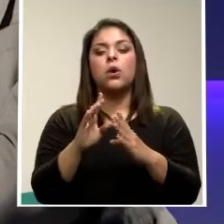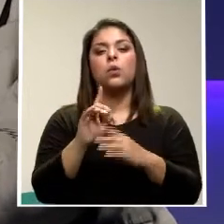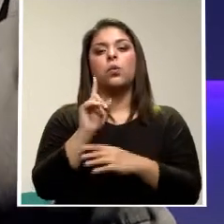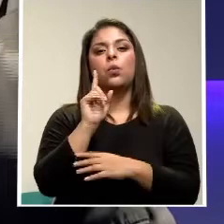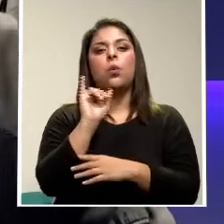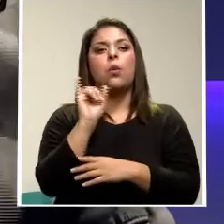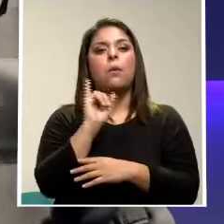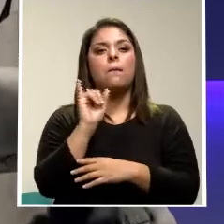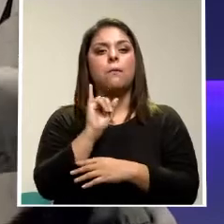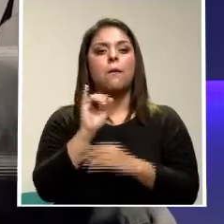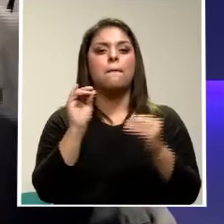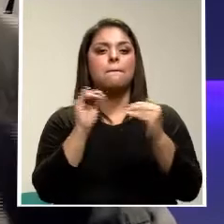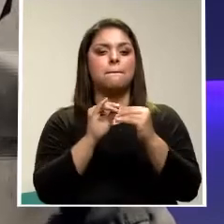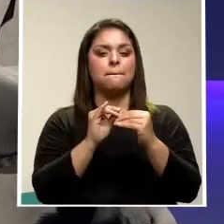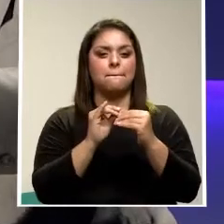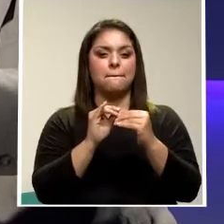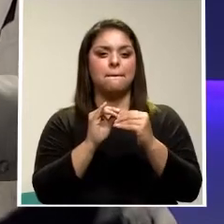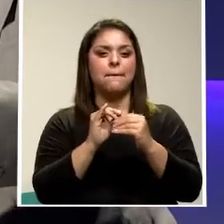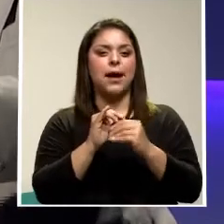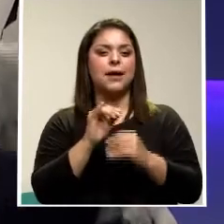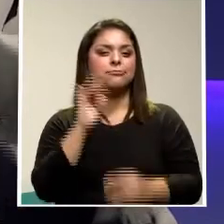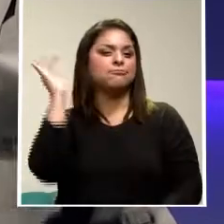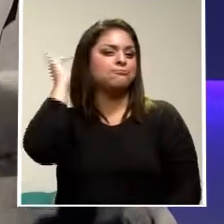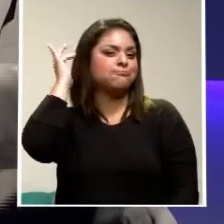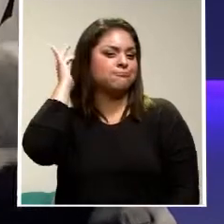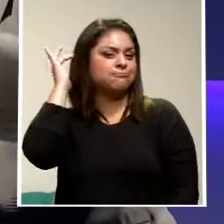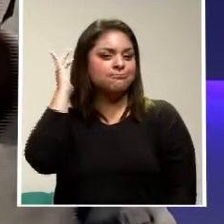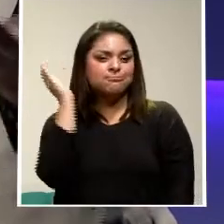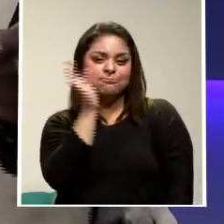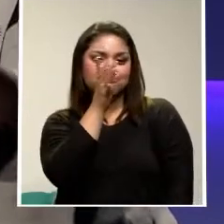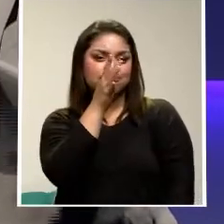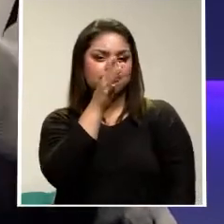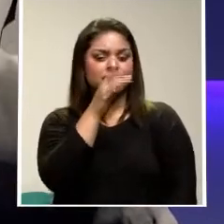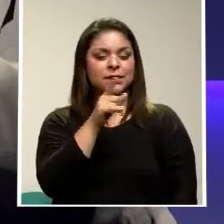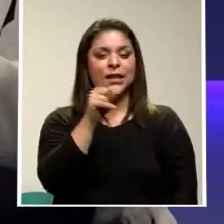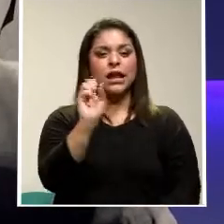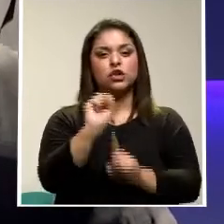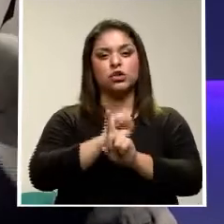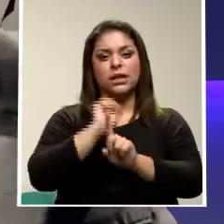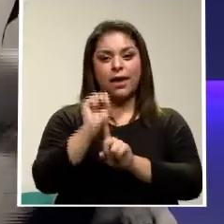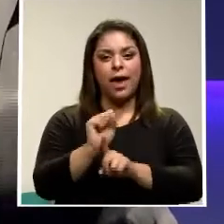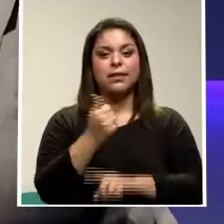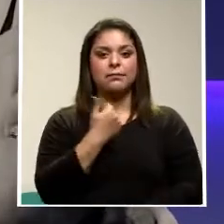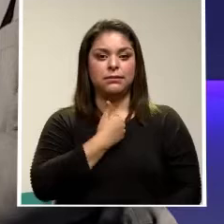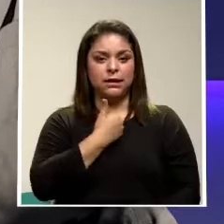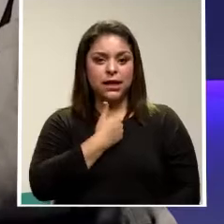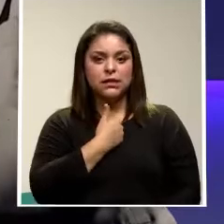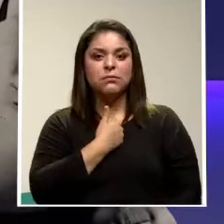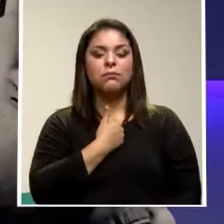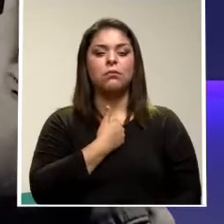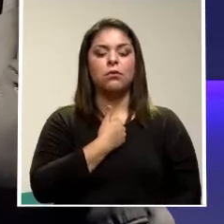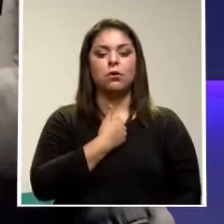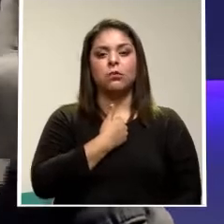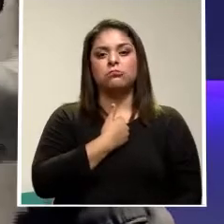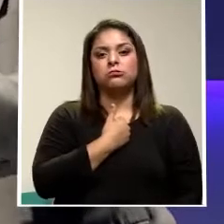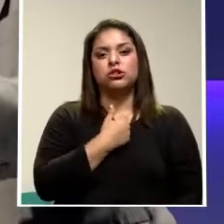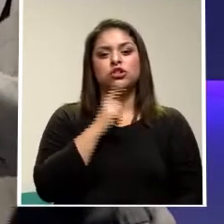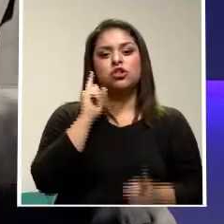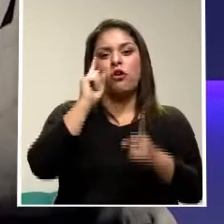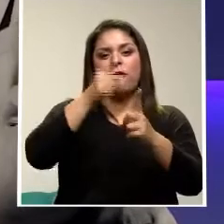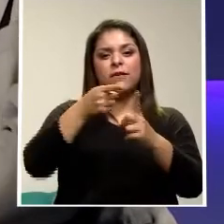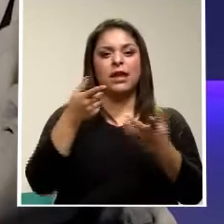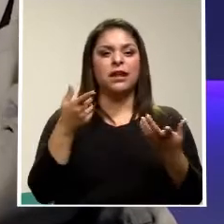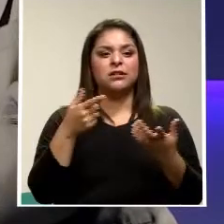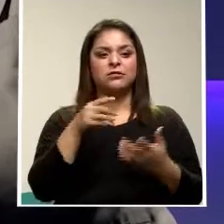mirada sarcástica, irónica, burlona sobre la sociedad, sobre mí mismo, sobre los